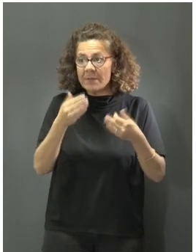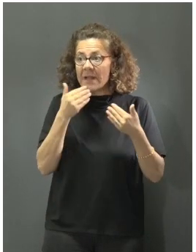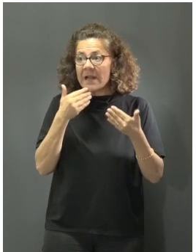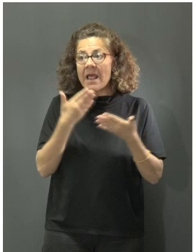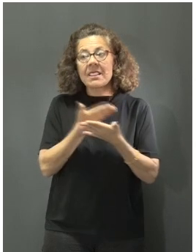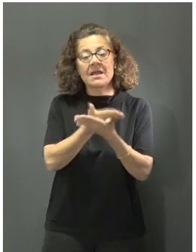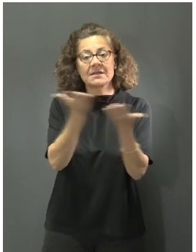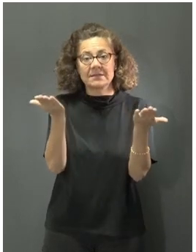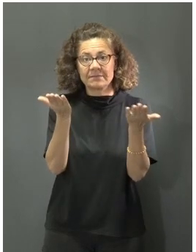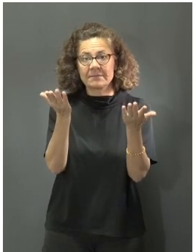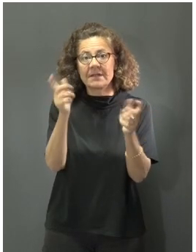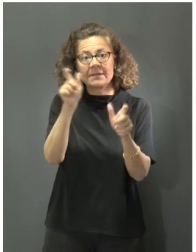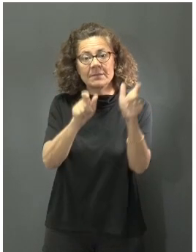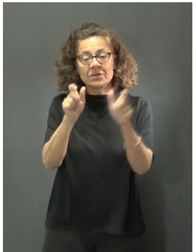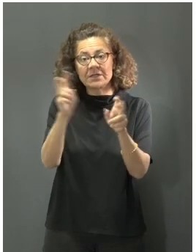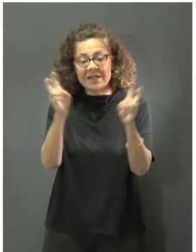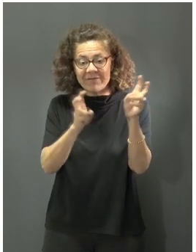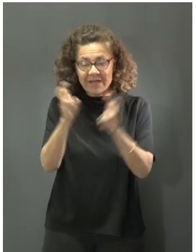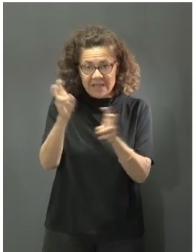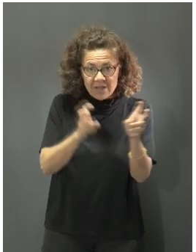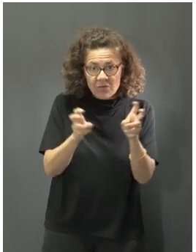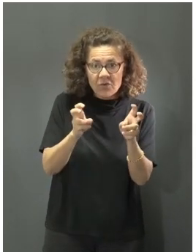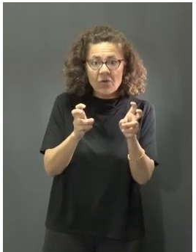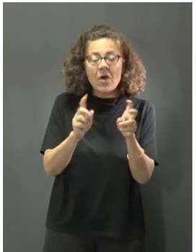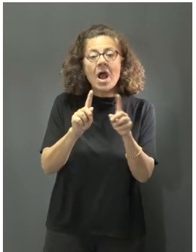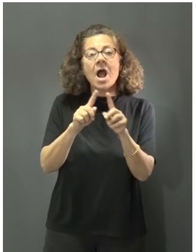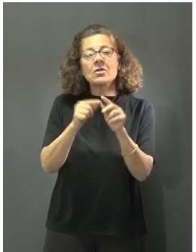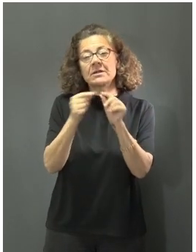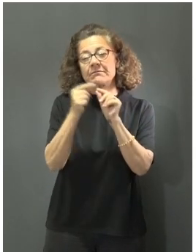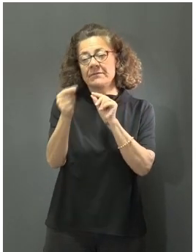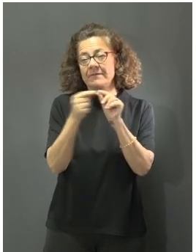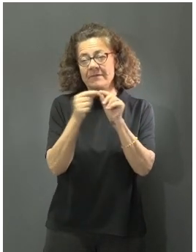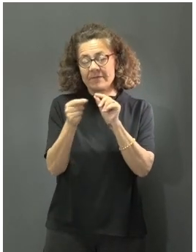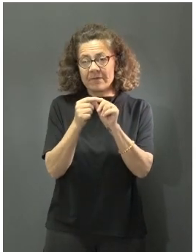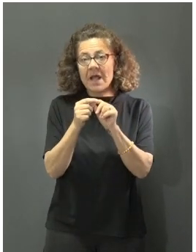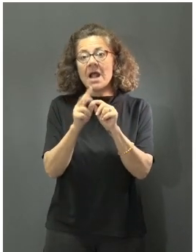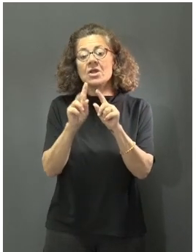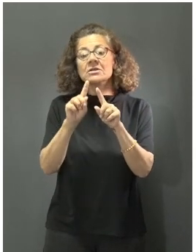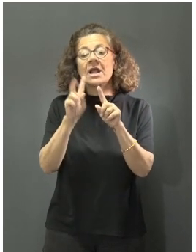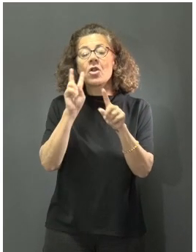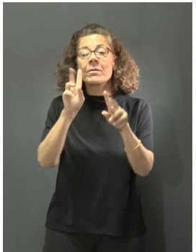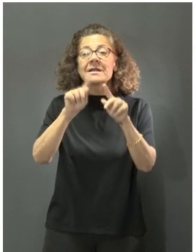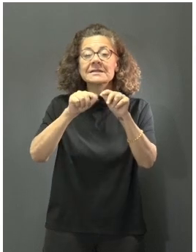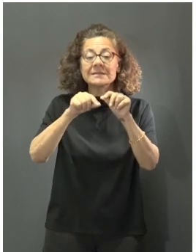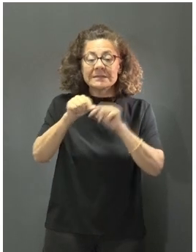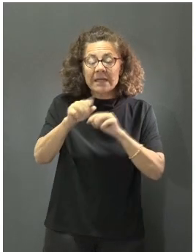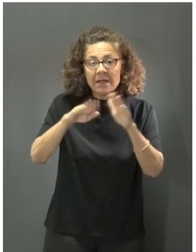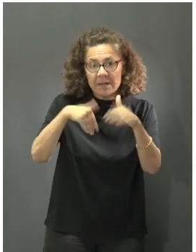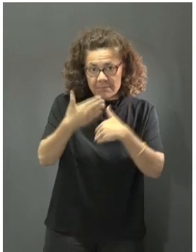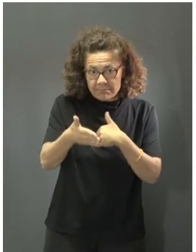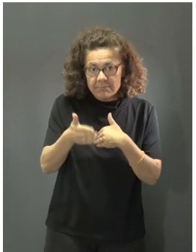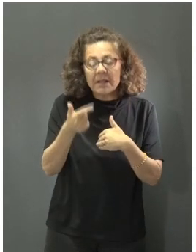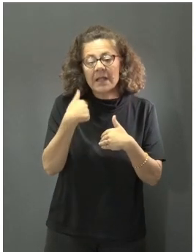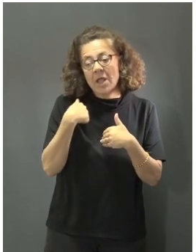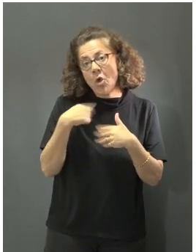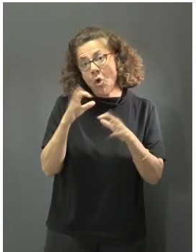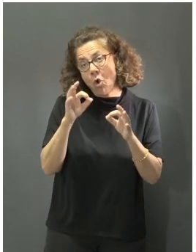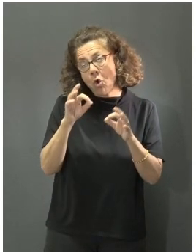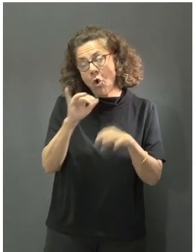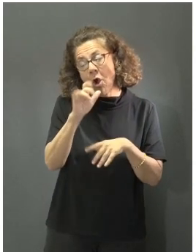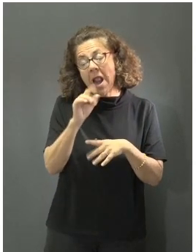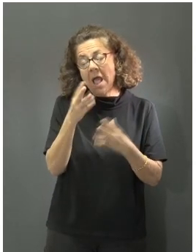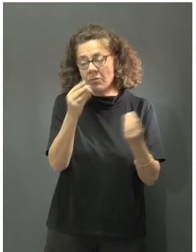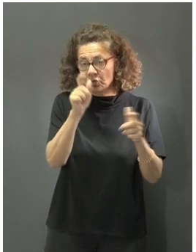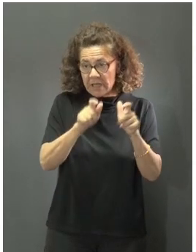las personas que estáis aquí, a los que estáis en diferido, a los que lo vais a ver en un tiempo, que ojalá que sea mucha gente. Y nada, pues damos